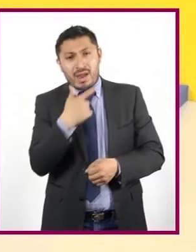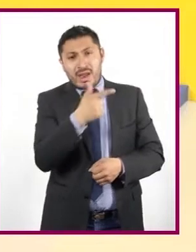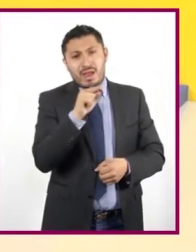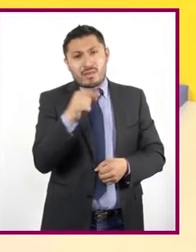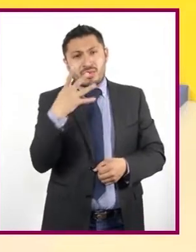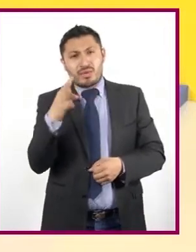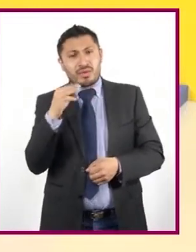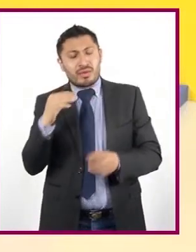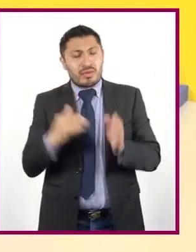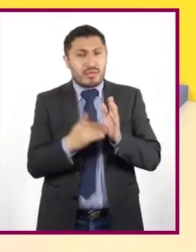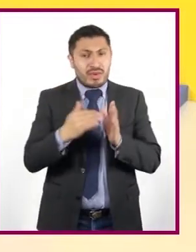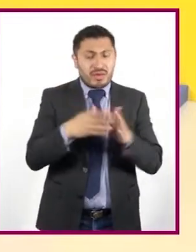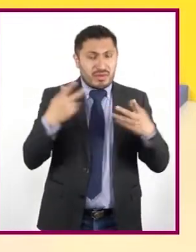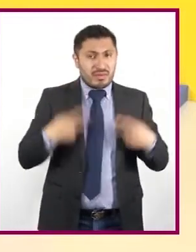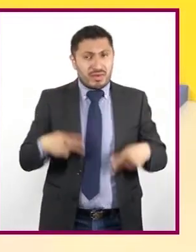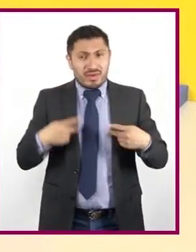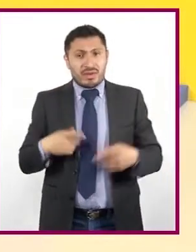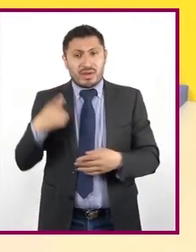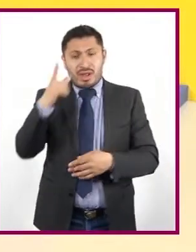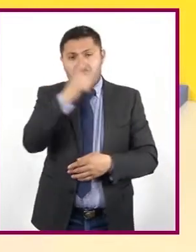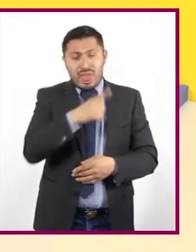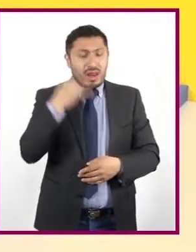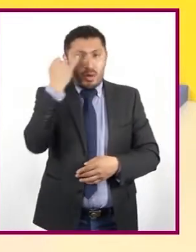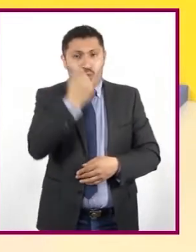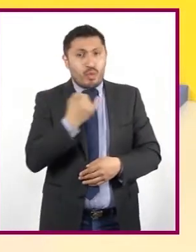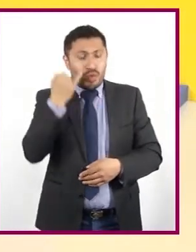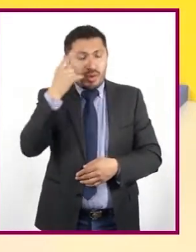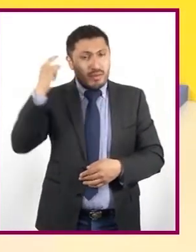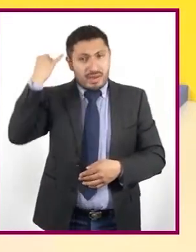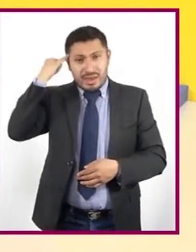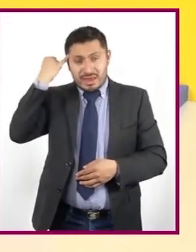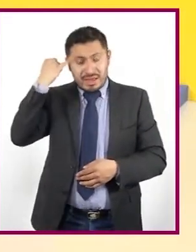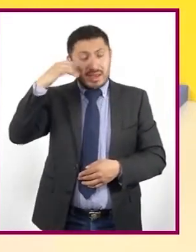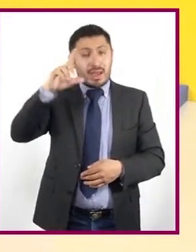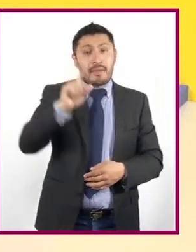7.4 millones de hablantes de una lengua indígena y